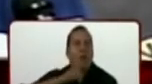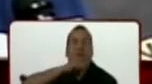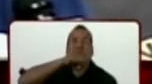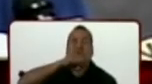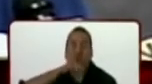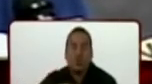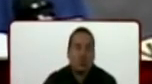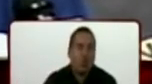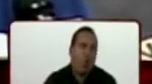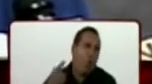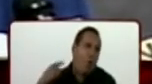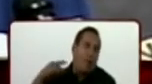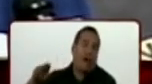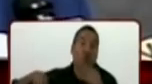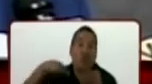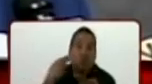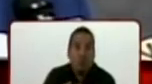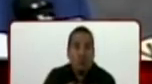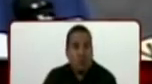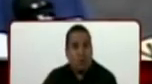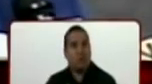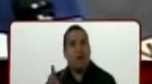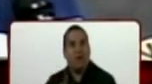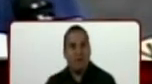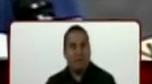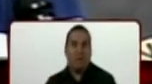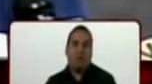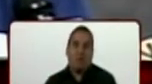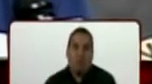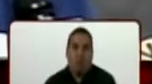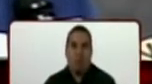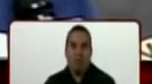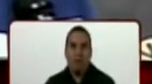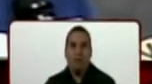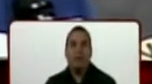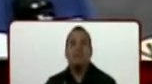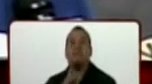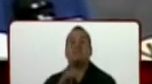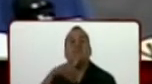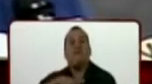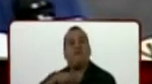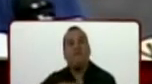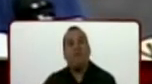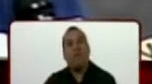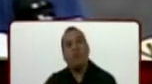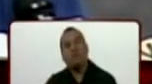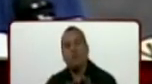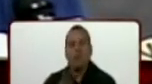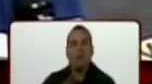ha ocurrido en la historia de este país. Y si vota más gente de la que